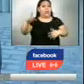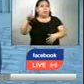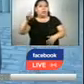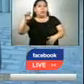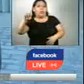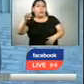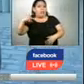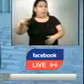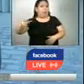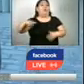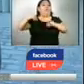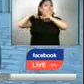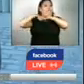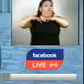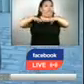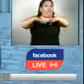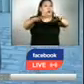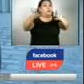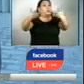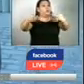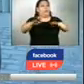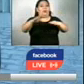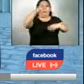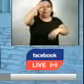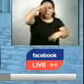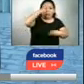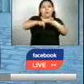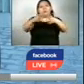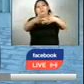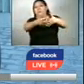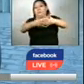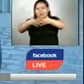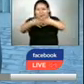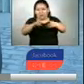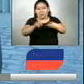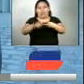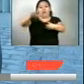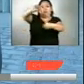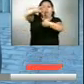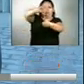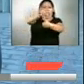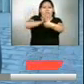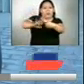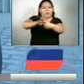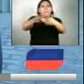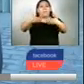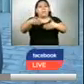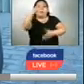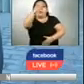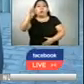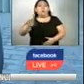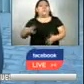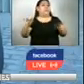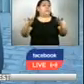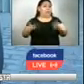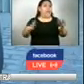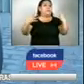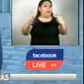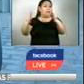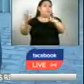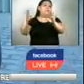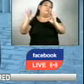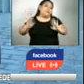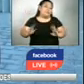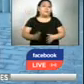Delta. Ya ese fenómeno ha sucedido en México, Estados Unidos, en Centroamérica, Panamá, Costa Rica también ya reportaron.